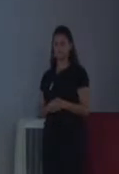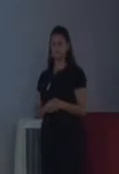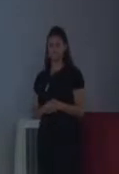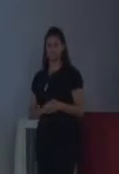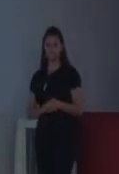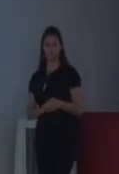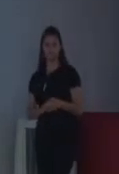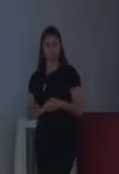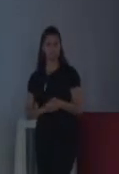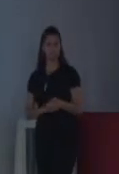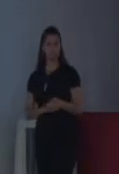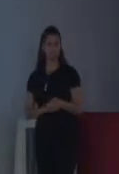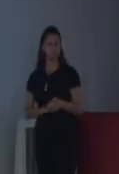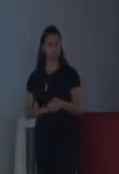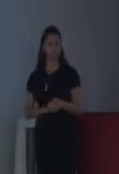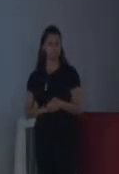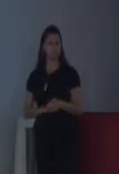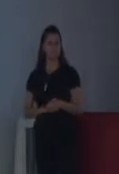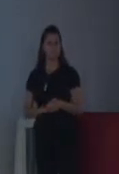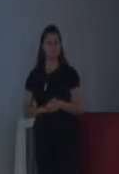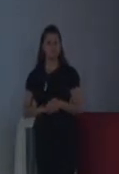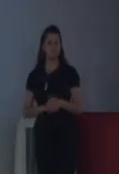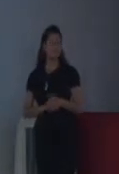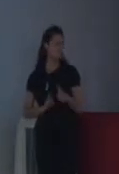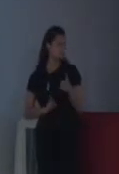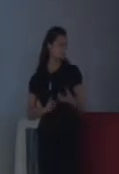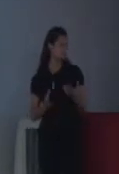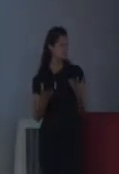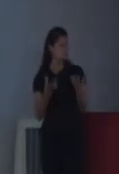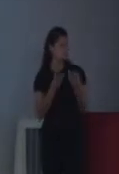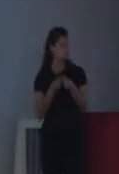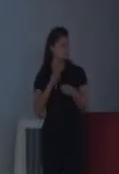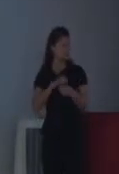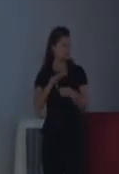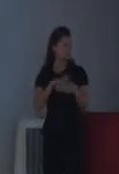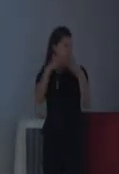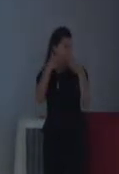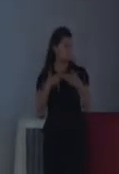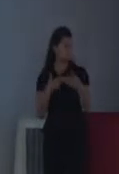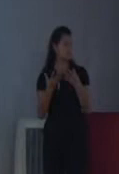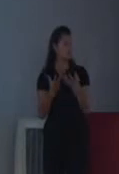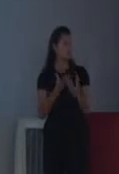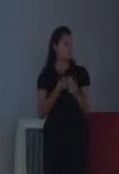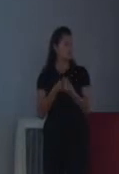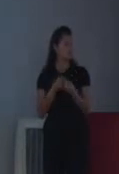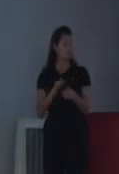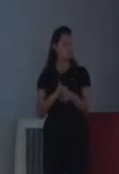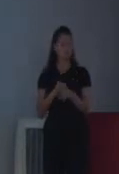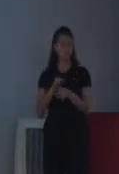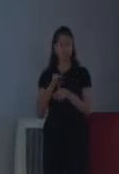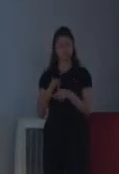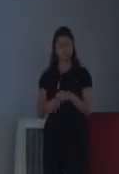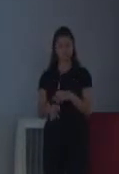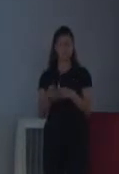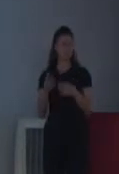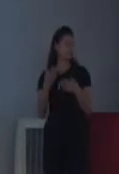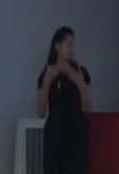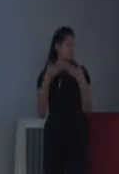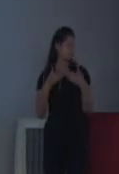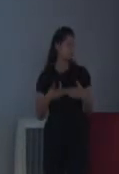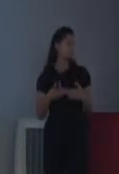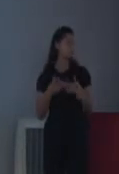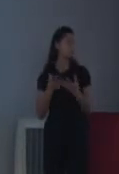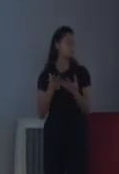subdivide en un Consejo Distrital de Discapacidad, en un Consejo Municipal de Discapacidad y en los Consejos Locales